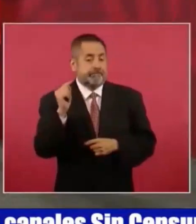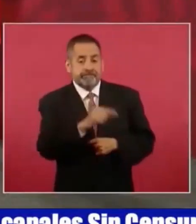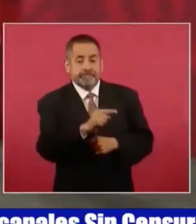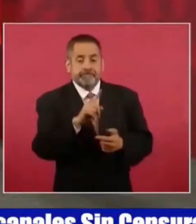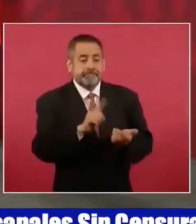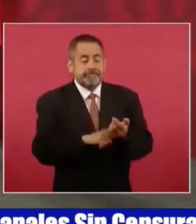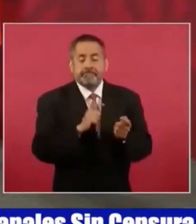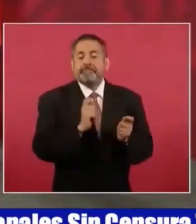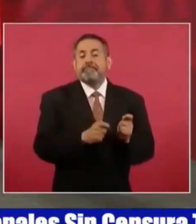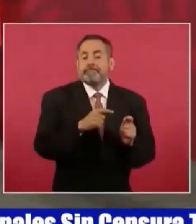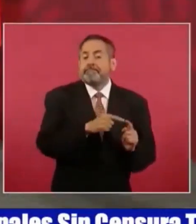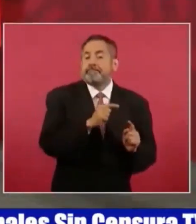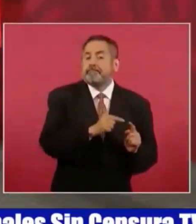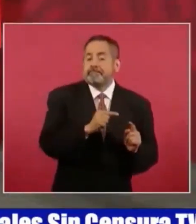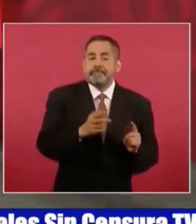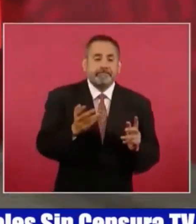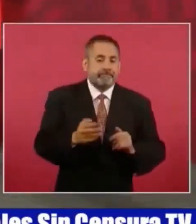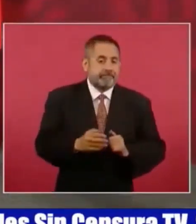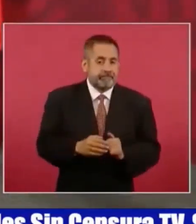tenía